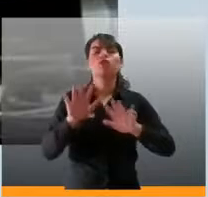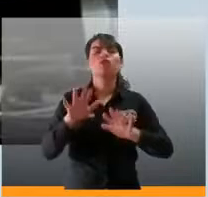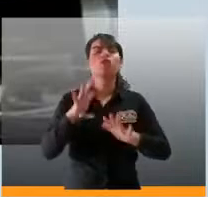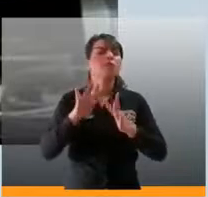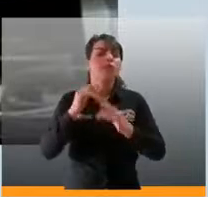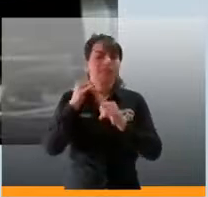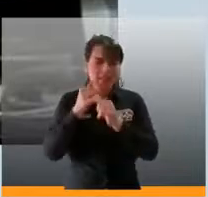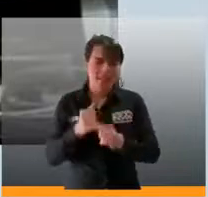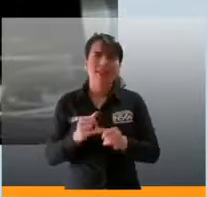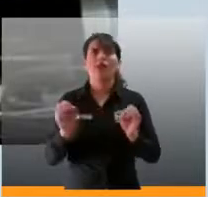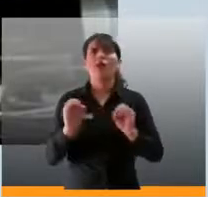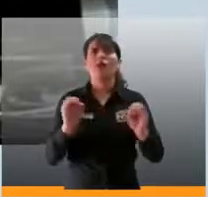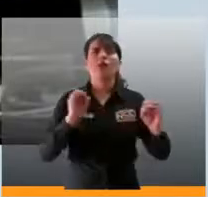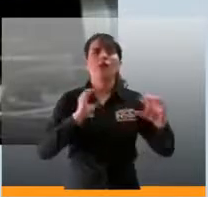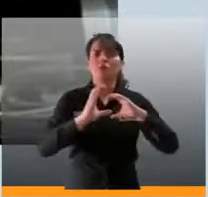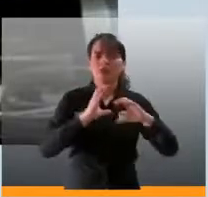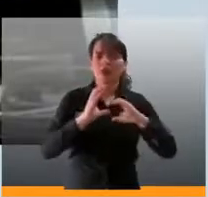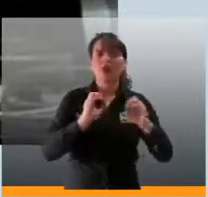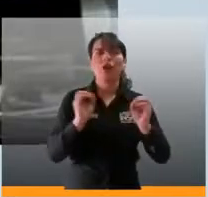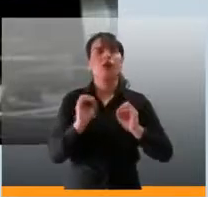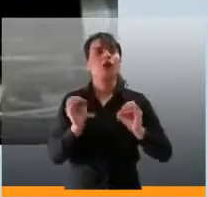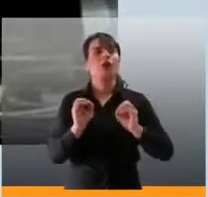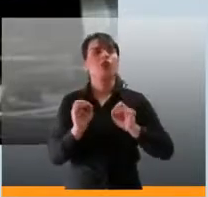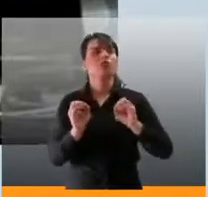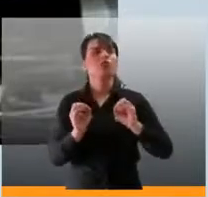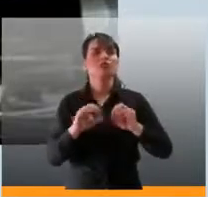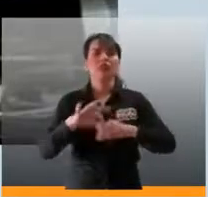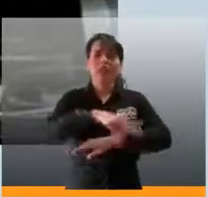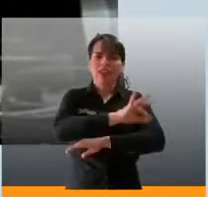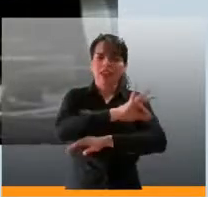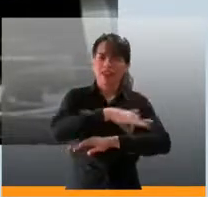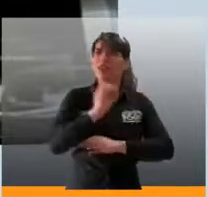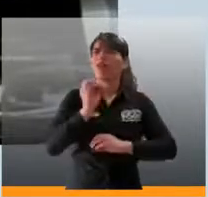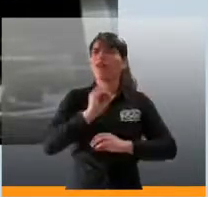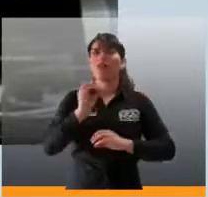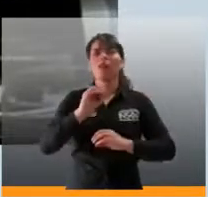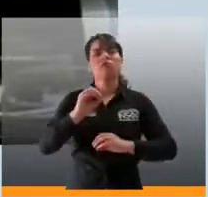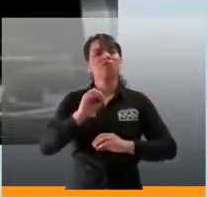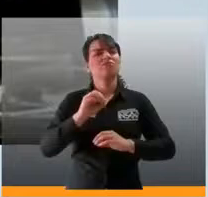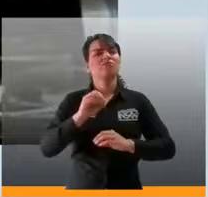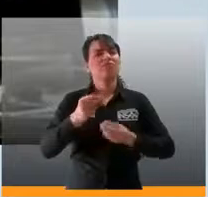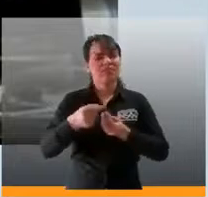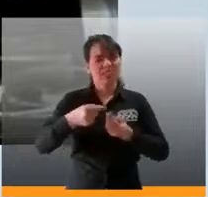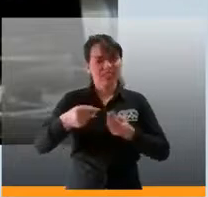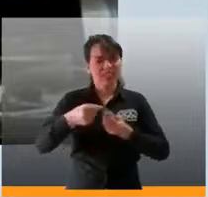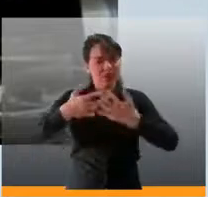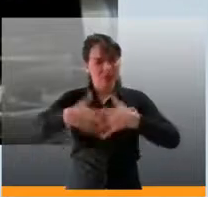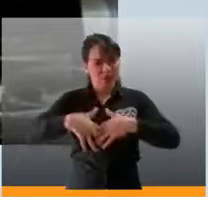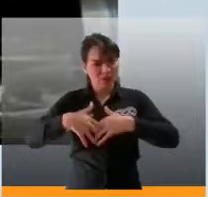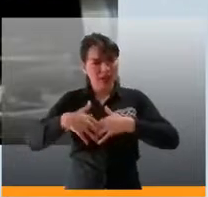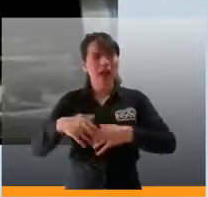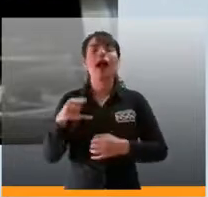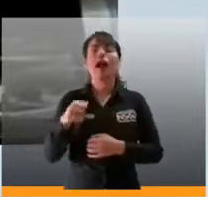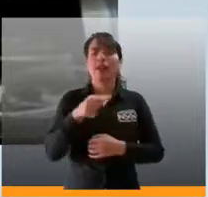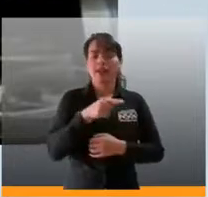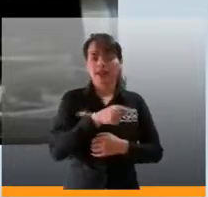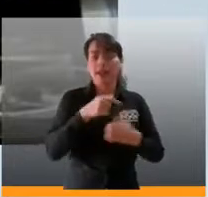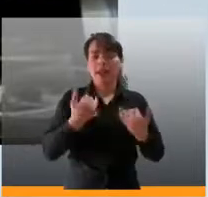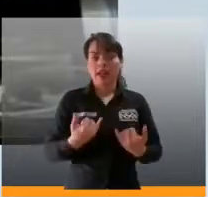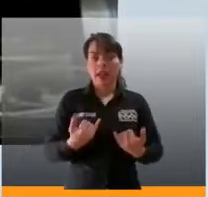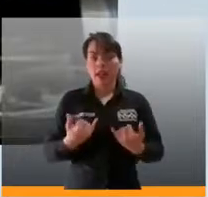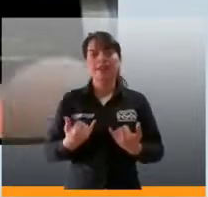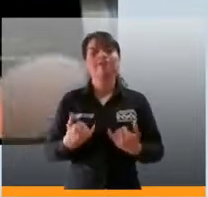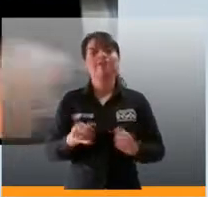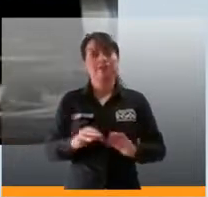de comunicación, para los estudiantes de arquitectura, diseño industrial. En este momento, Ático es un puntal